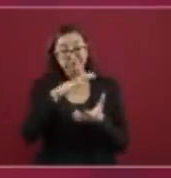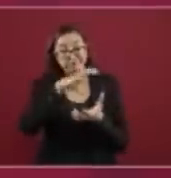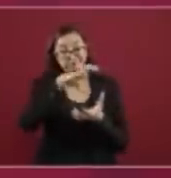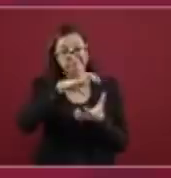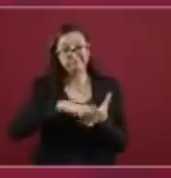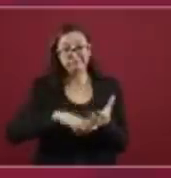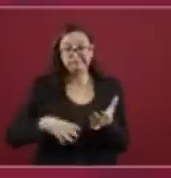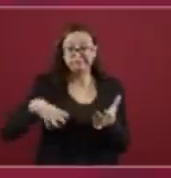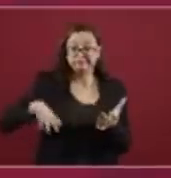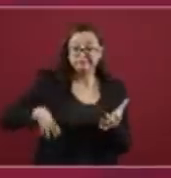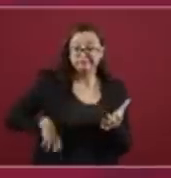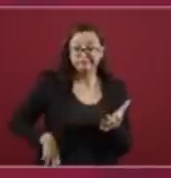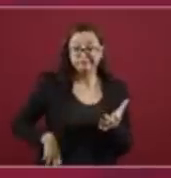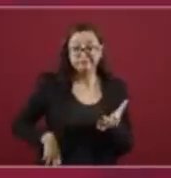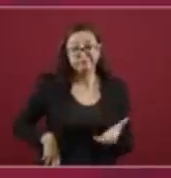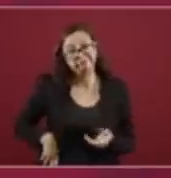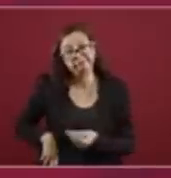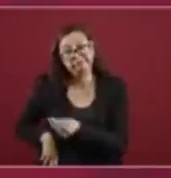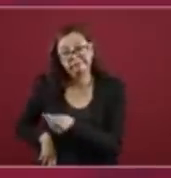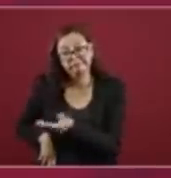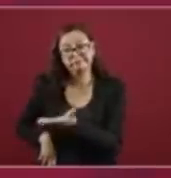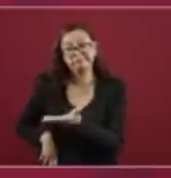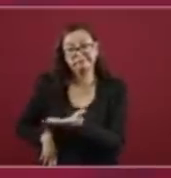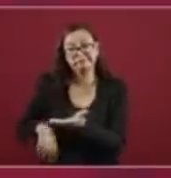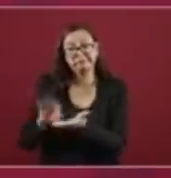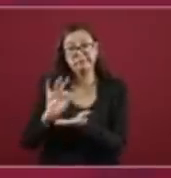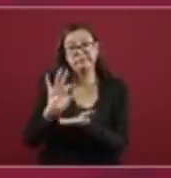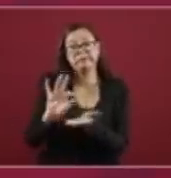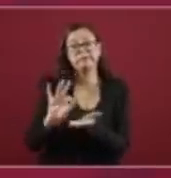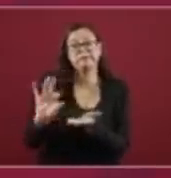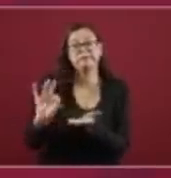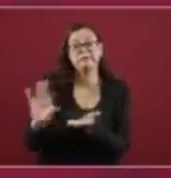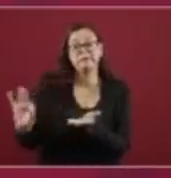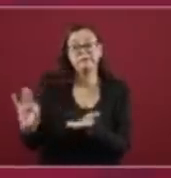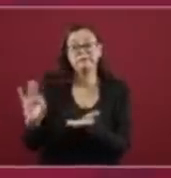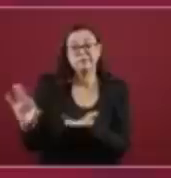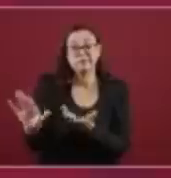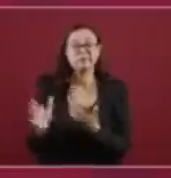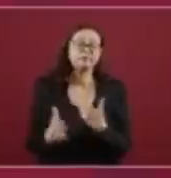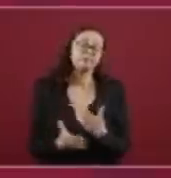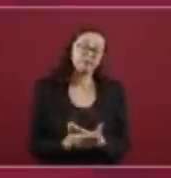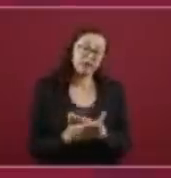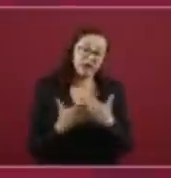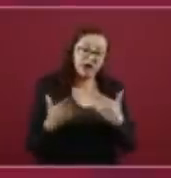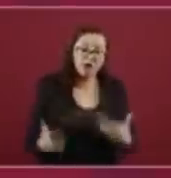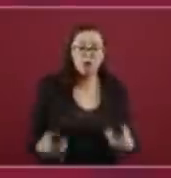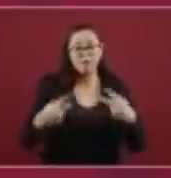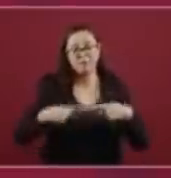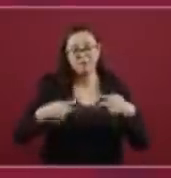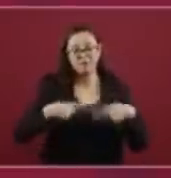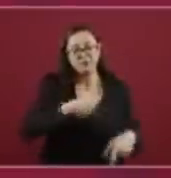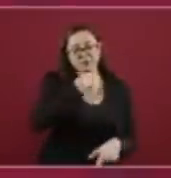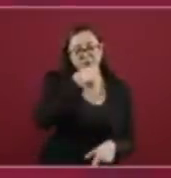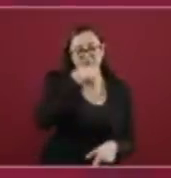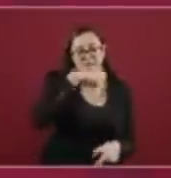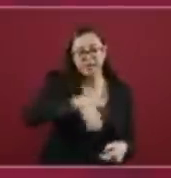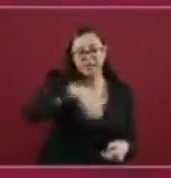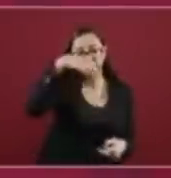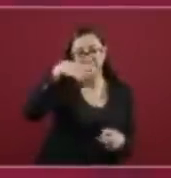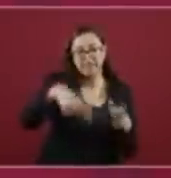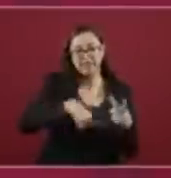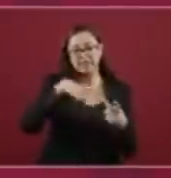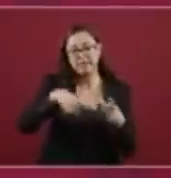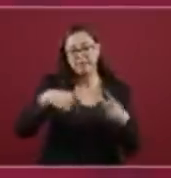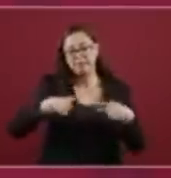Ahora se está avanzando para que el adulto mayor, la persona con discapacidad,